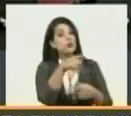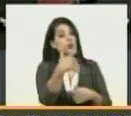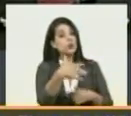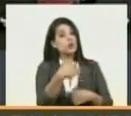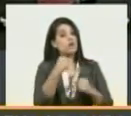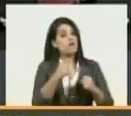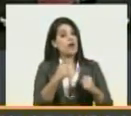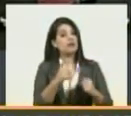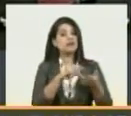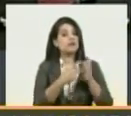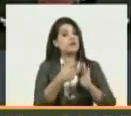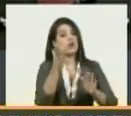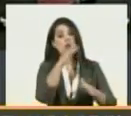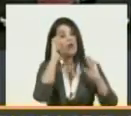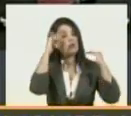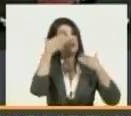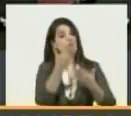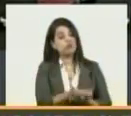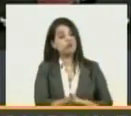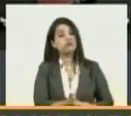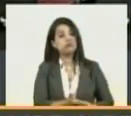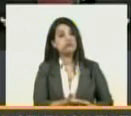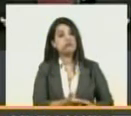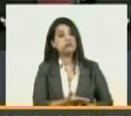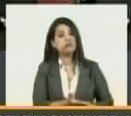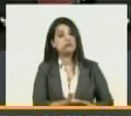y sistemática, no hay duda que tiene que estar